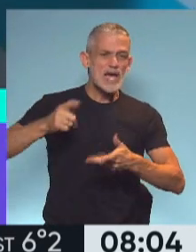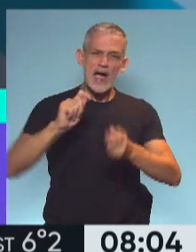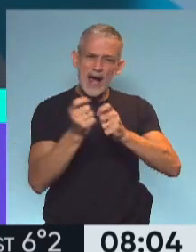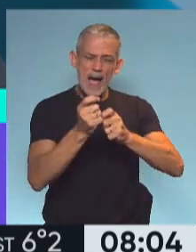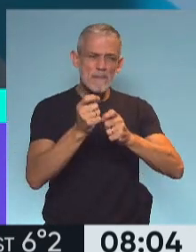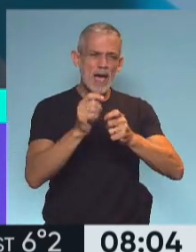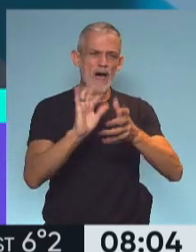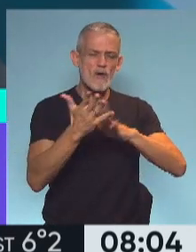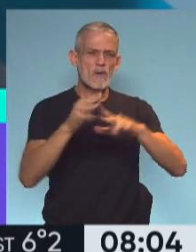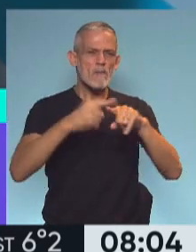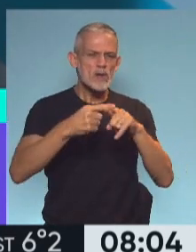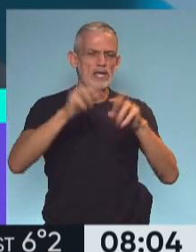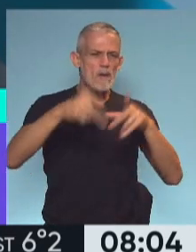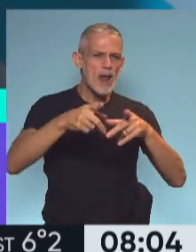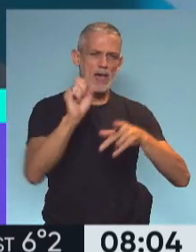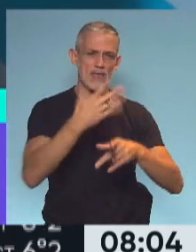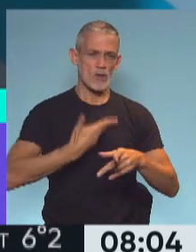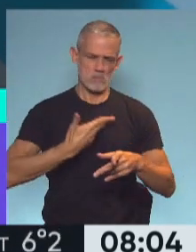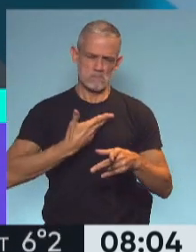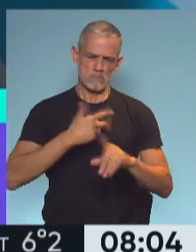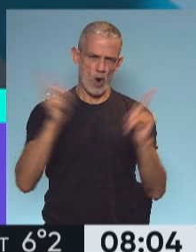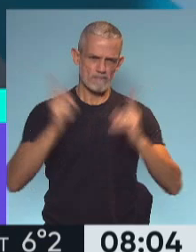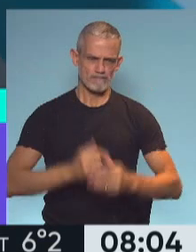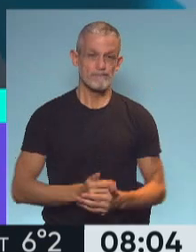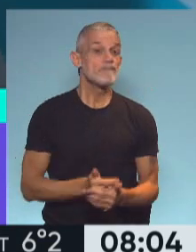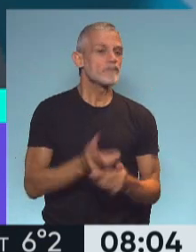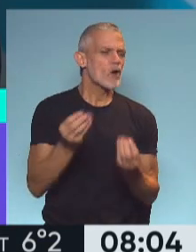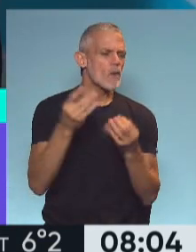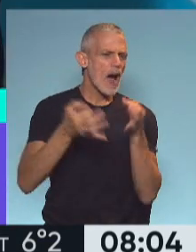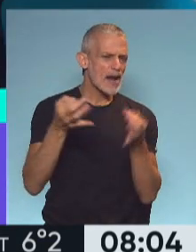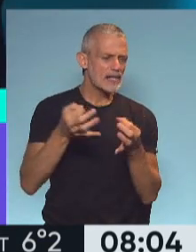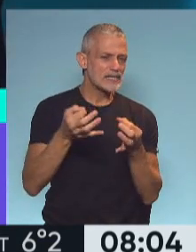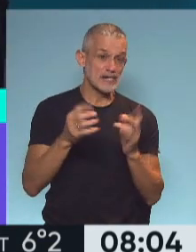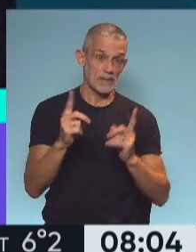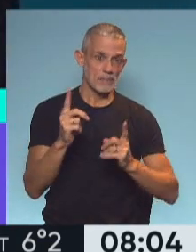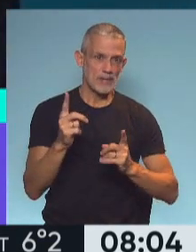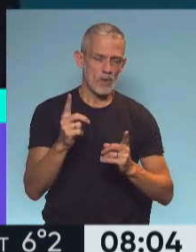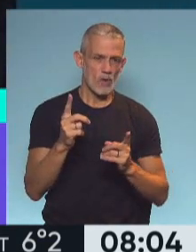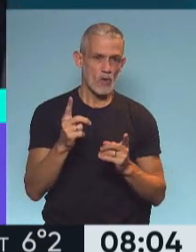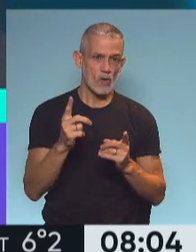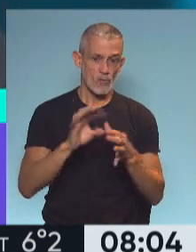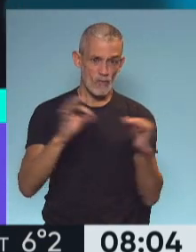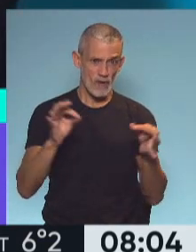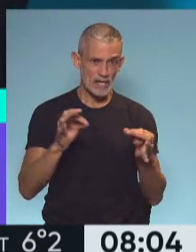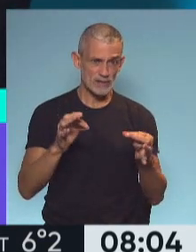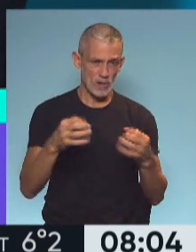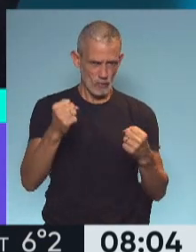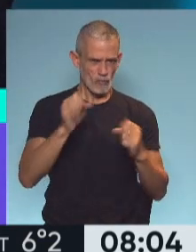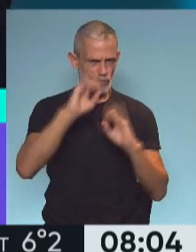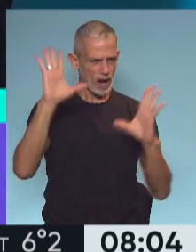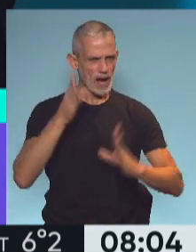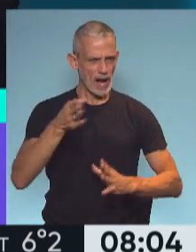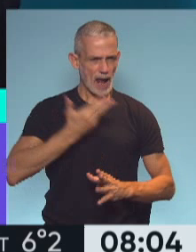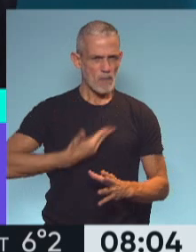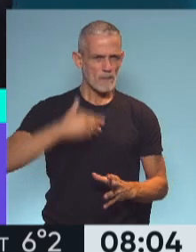el rumbo político del gobierno. ¿Cómo debemos analizar todo esto? Bueno, con la contundencia habitual y la claridad